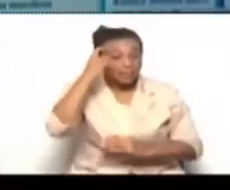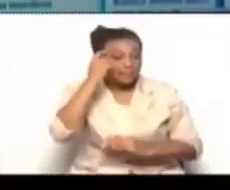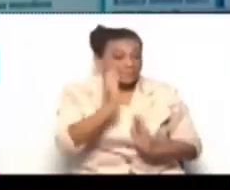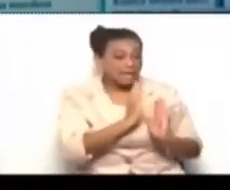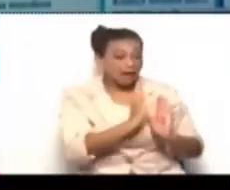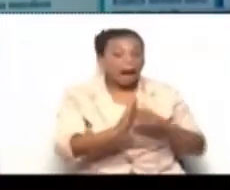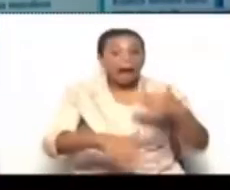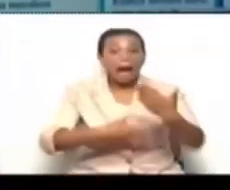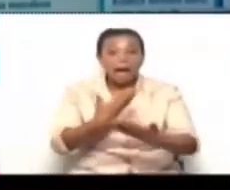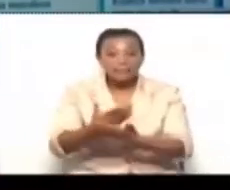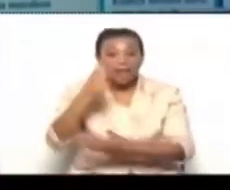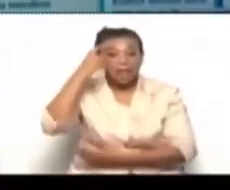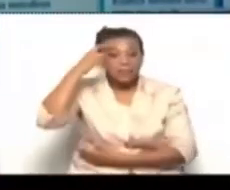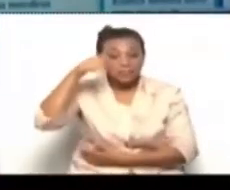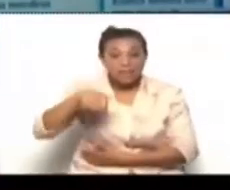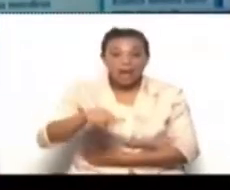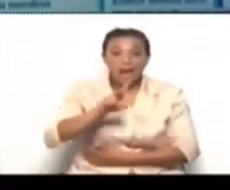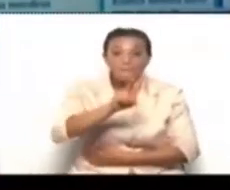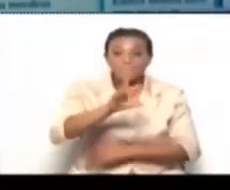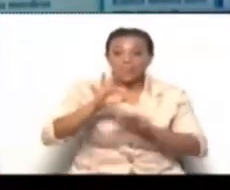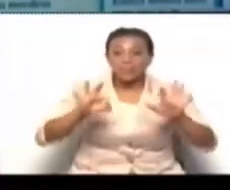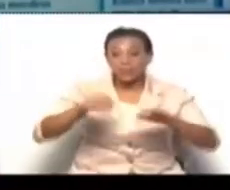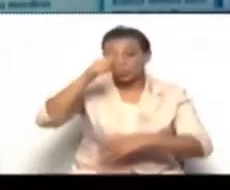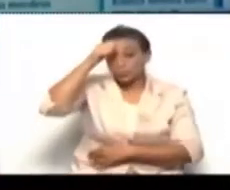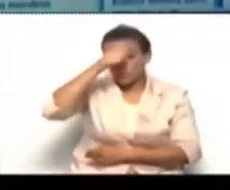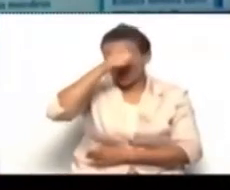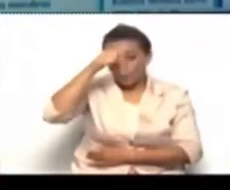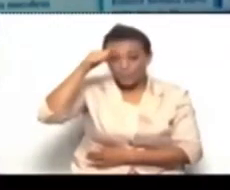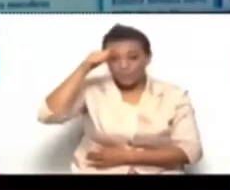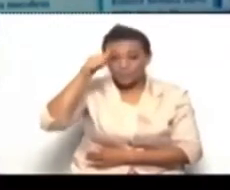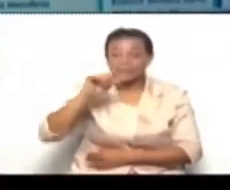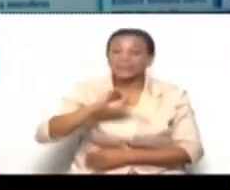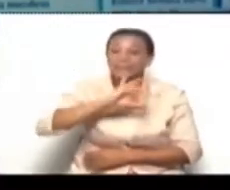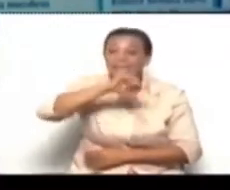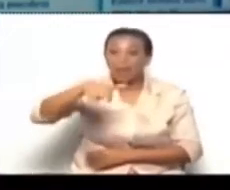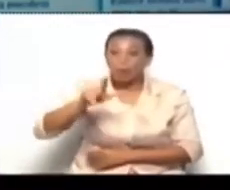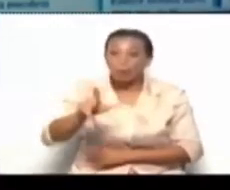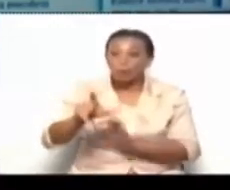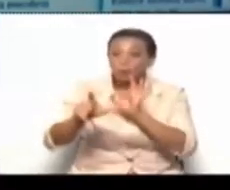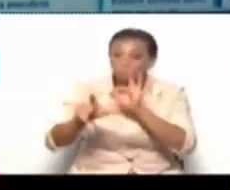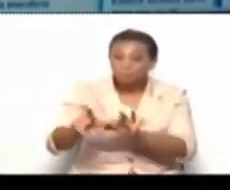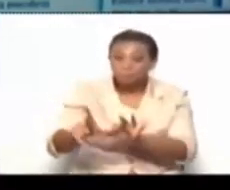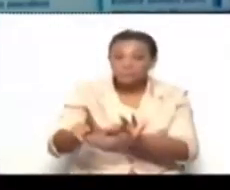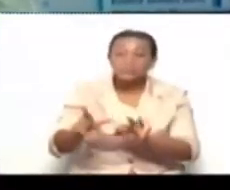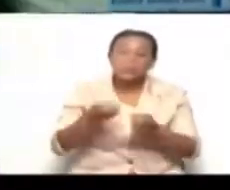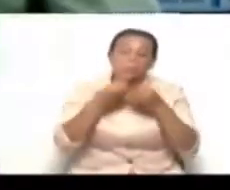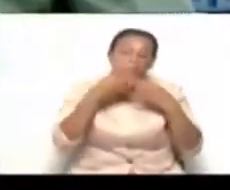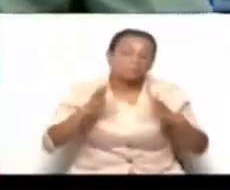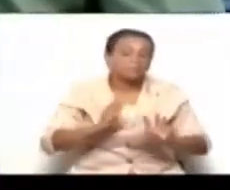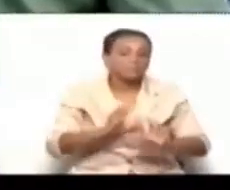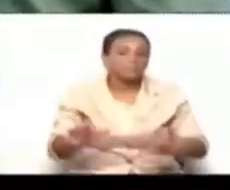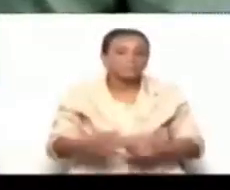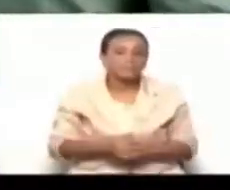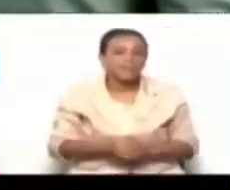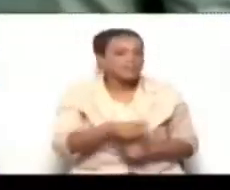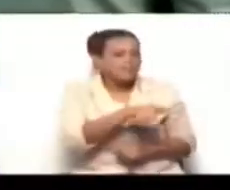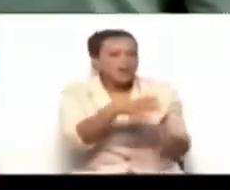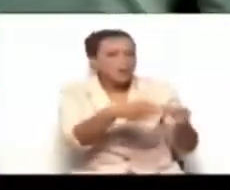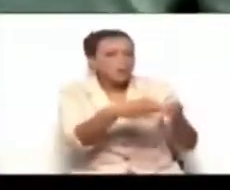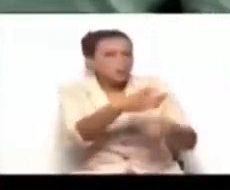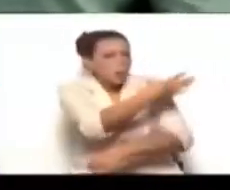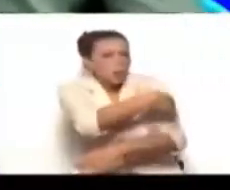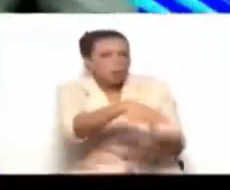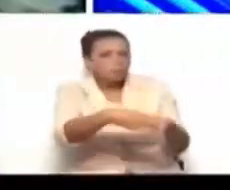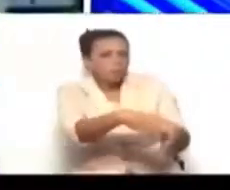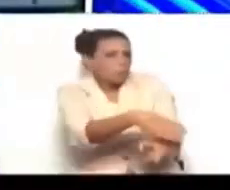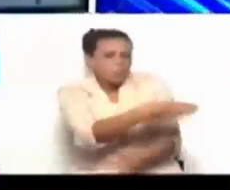hasta que lleguemos al domingo 28 de julio y un bello amanecer. ¿Será que ellos no quieren elecciones, señor